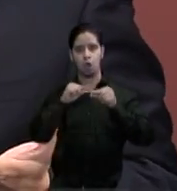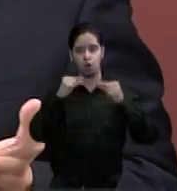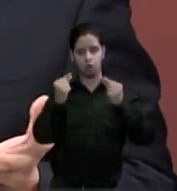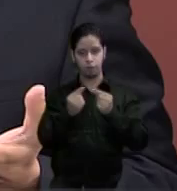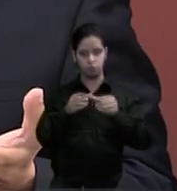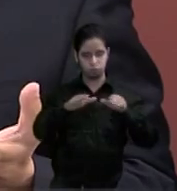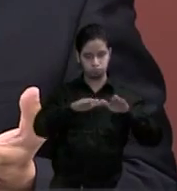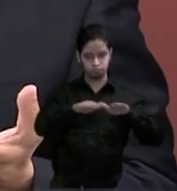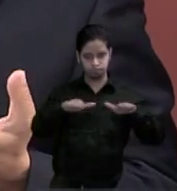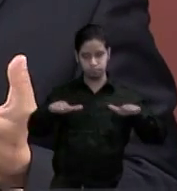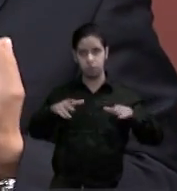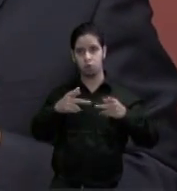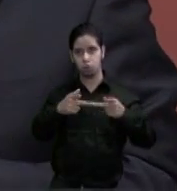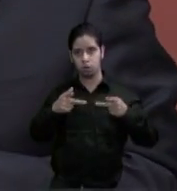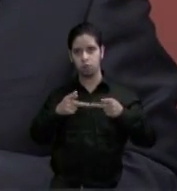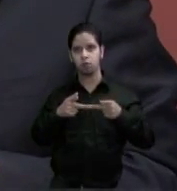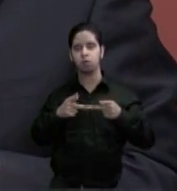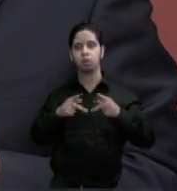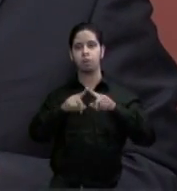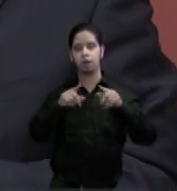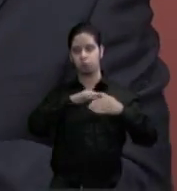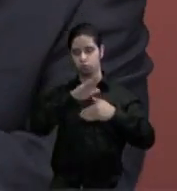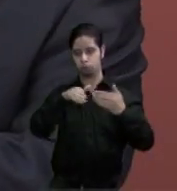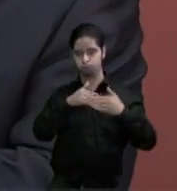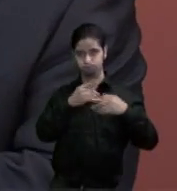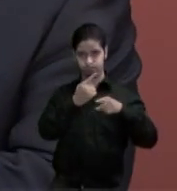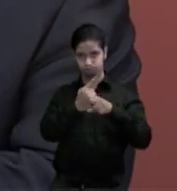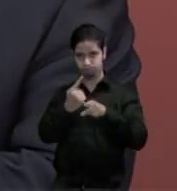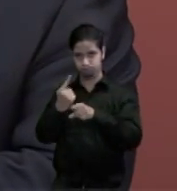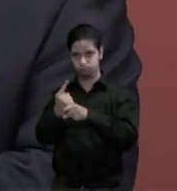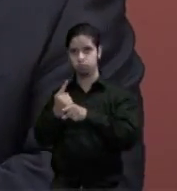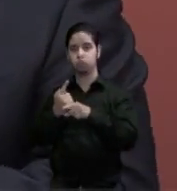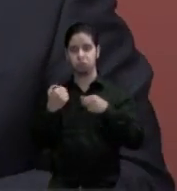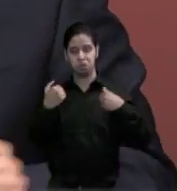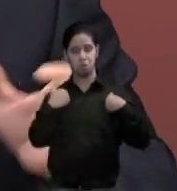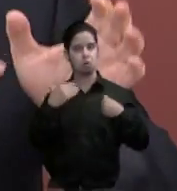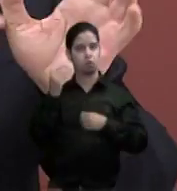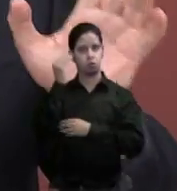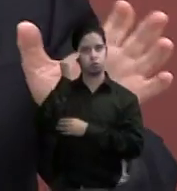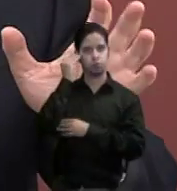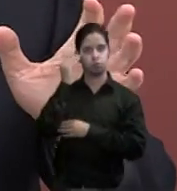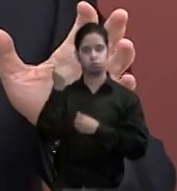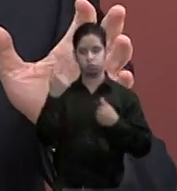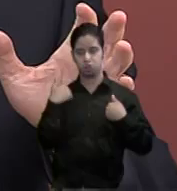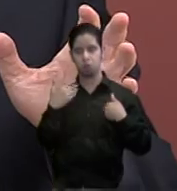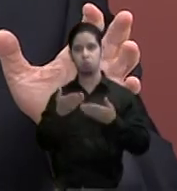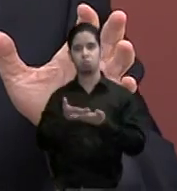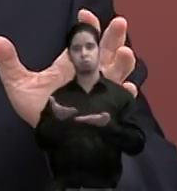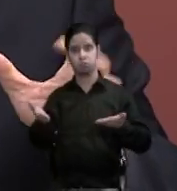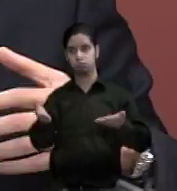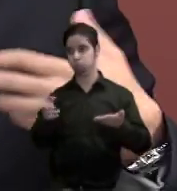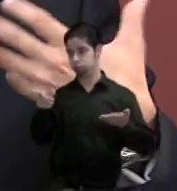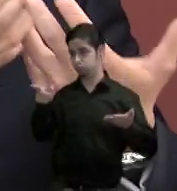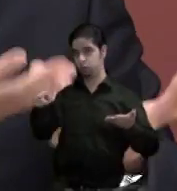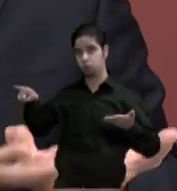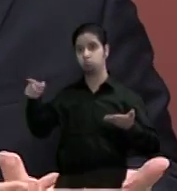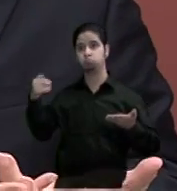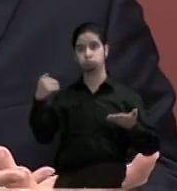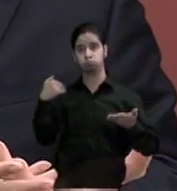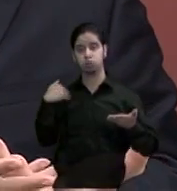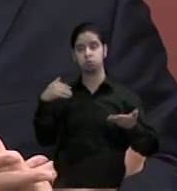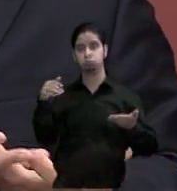2 dé 5. Nosotros tenemos el conocimiento, tenemos unos recursos limitados, ellos tienen conocimiento también, nosotros los vamos a